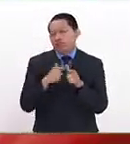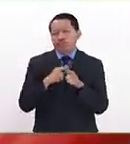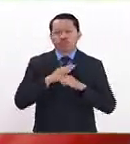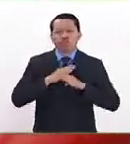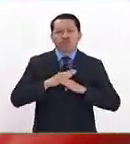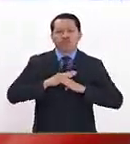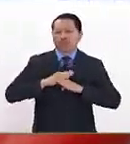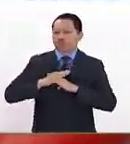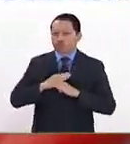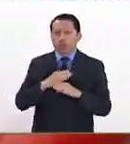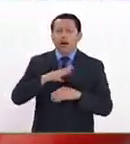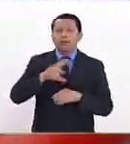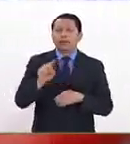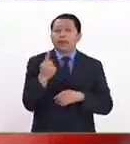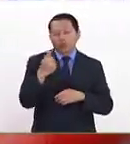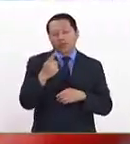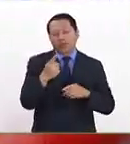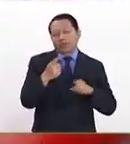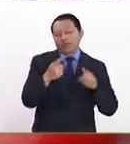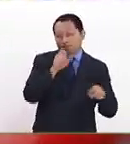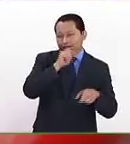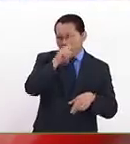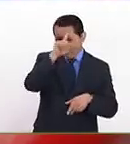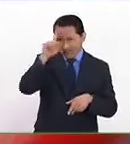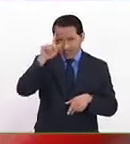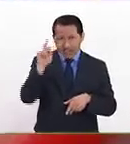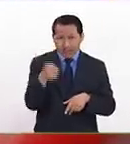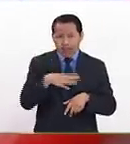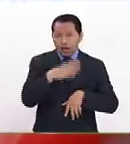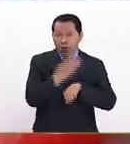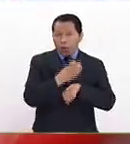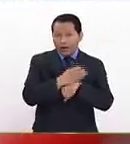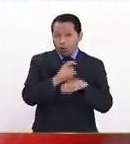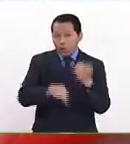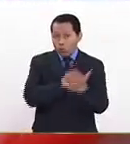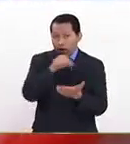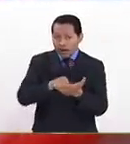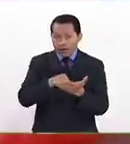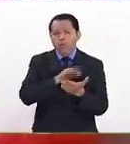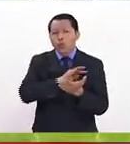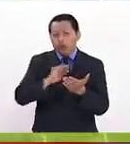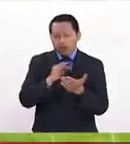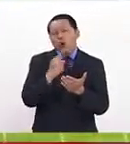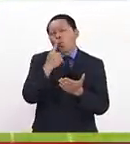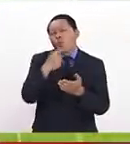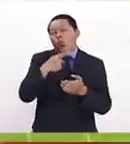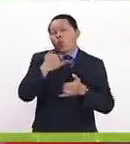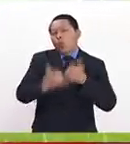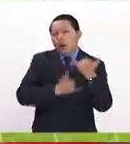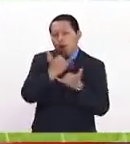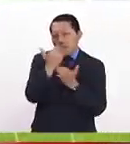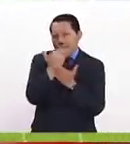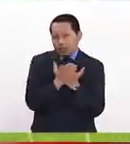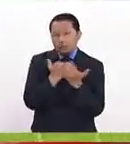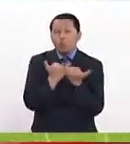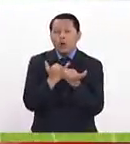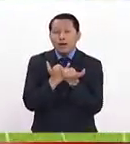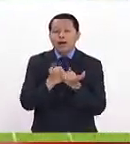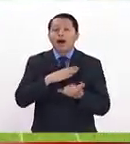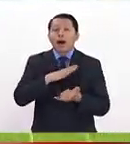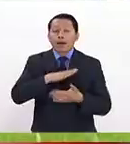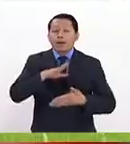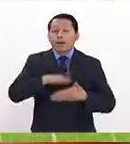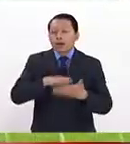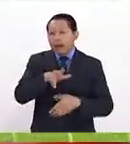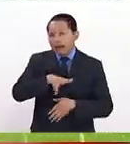por 31 unidades de los merengues, que moran en la cuarta posición, aunque con un partido menos. Además, el cuadro catalán dirigido hoy